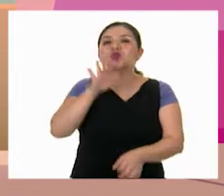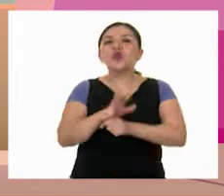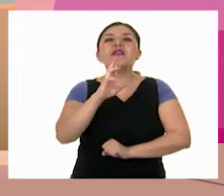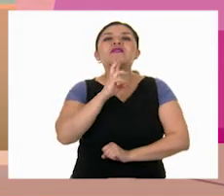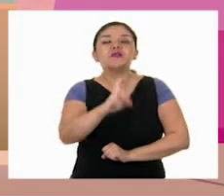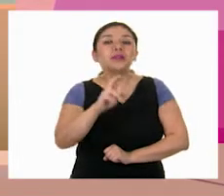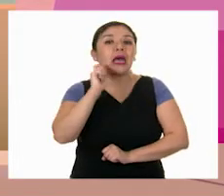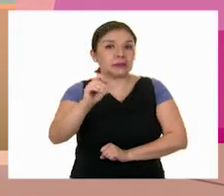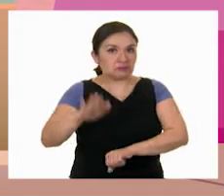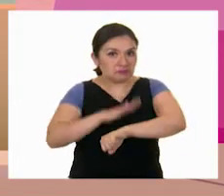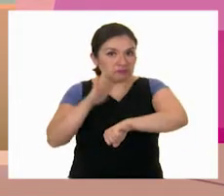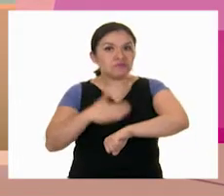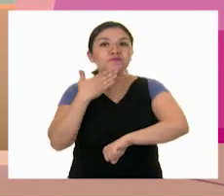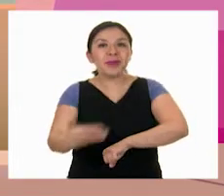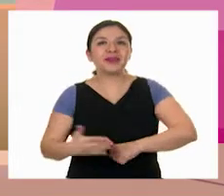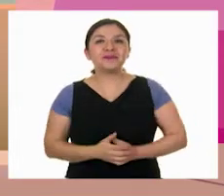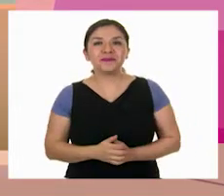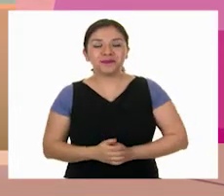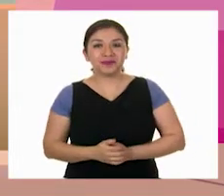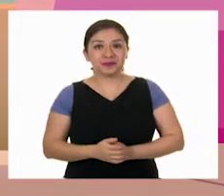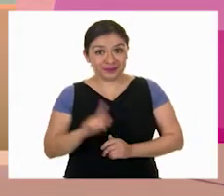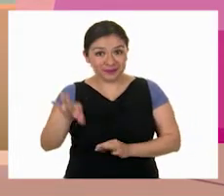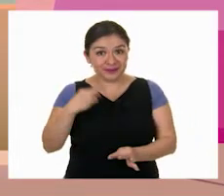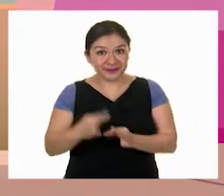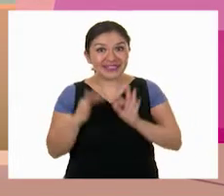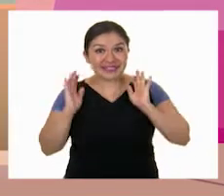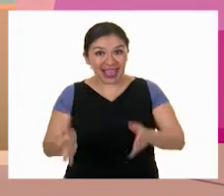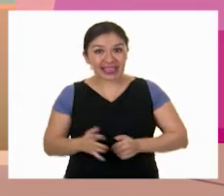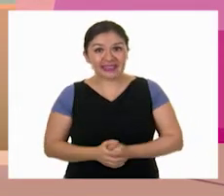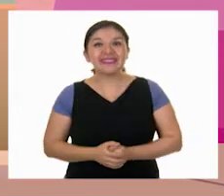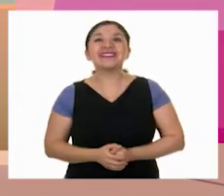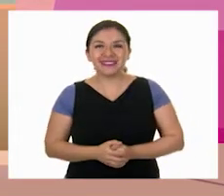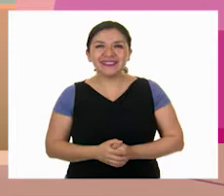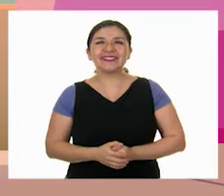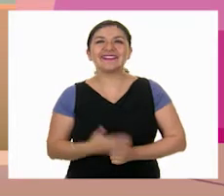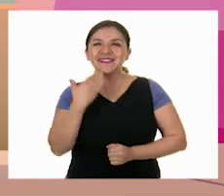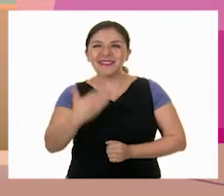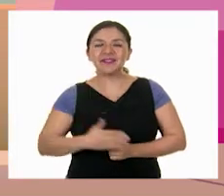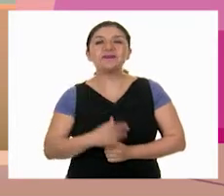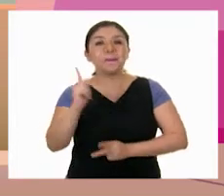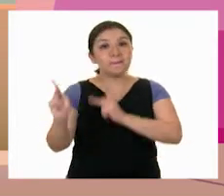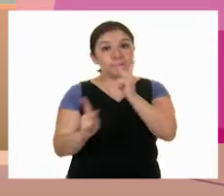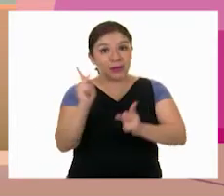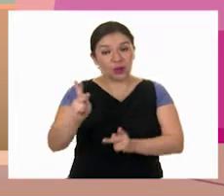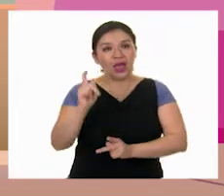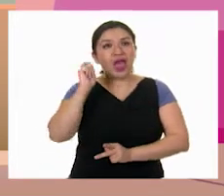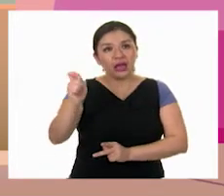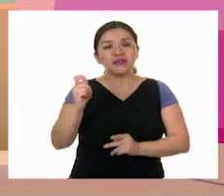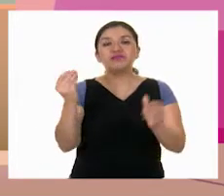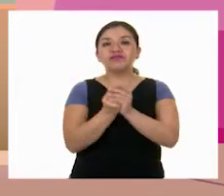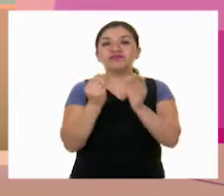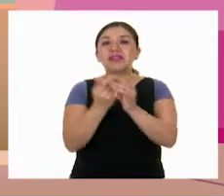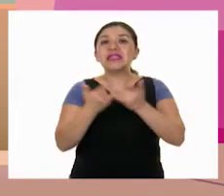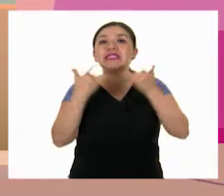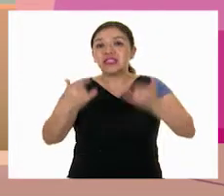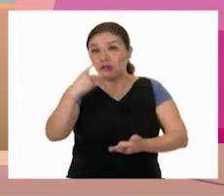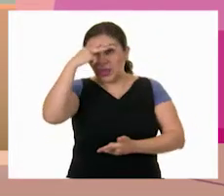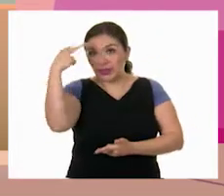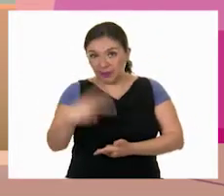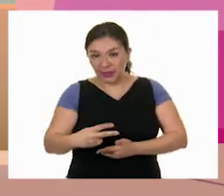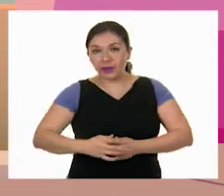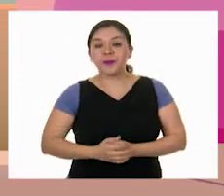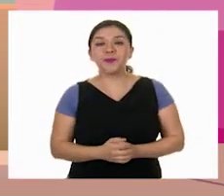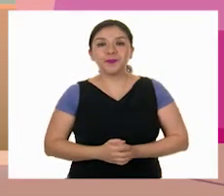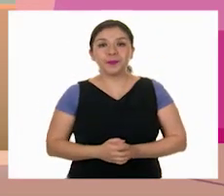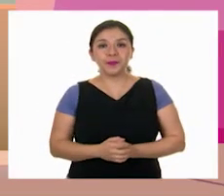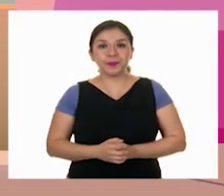respuesta que consideren que es la correcta. ¿Están listos y listas? ¡Sí! La pregunta pertenece al eje temático